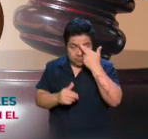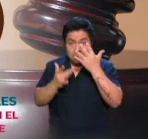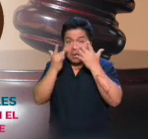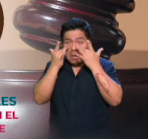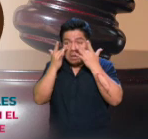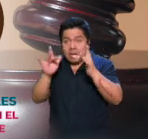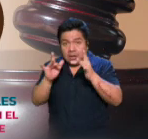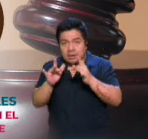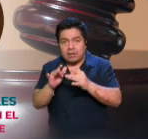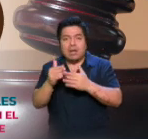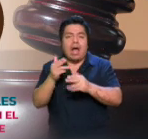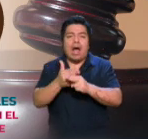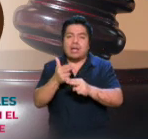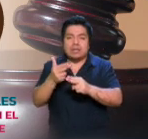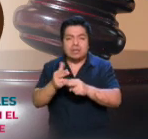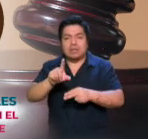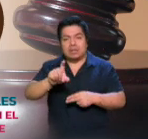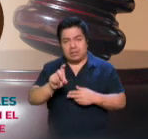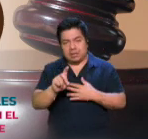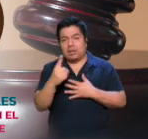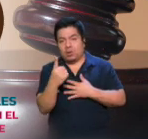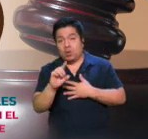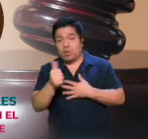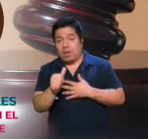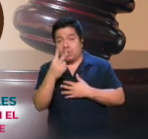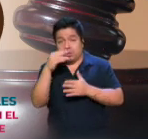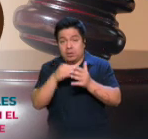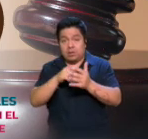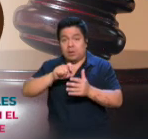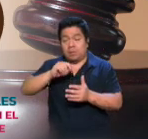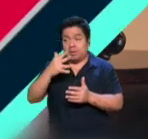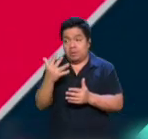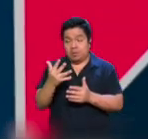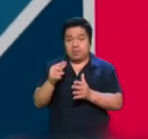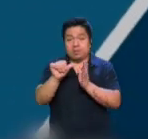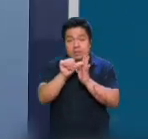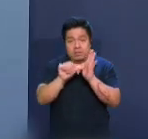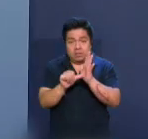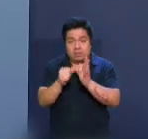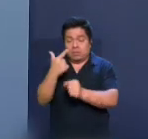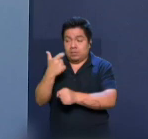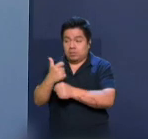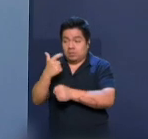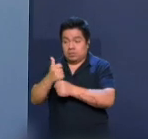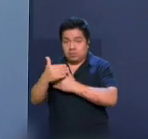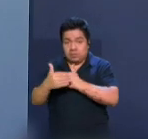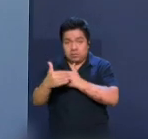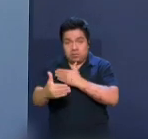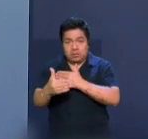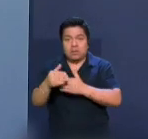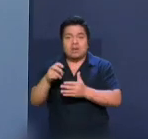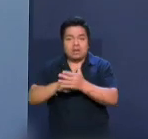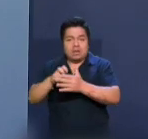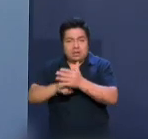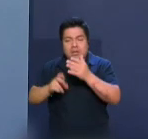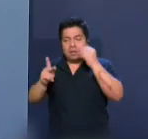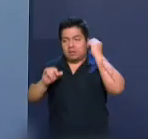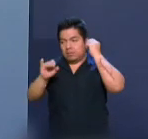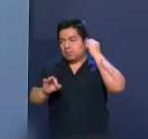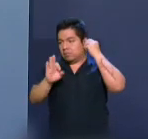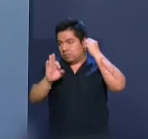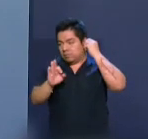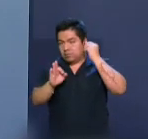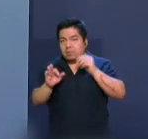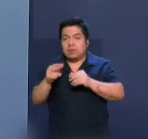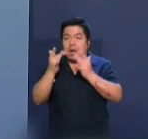renuncias surtirán efecto hasta el 31 de agosto de 2025 y están respaldadas por el artículo 7º transitorio de la reforma al Poder Judicial, que establece